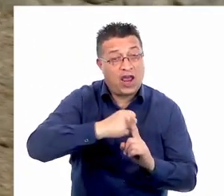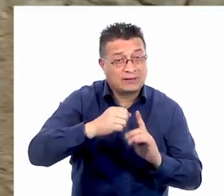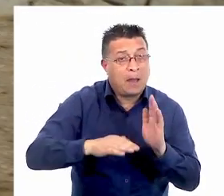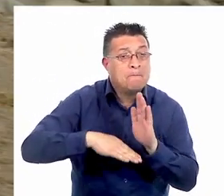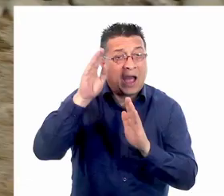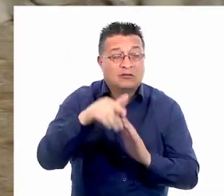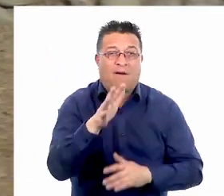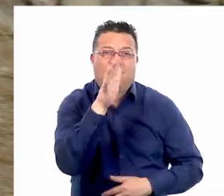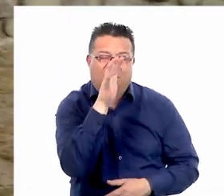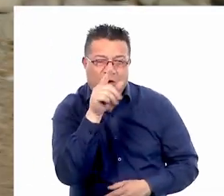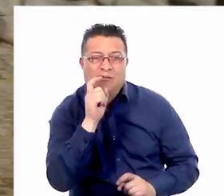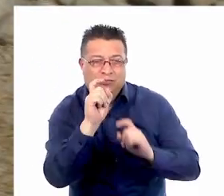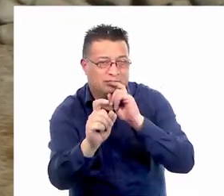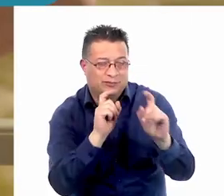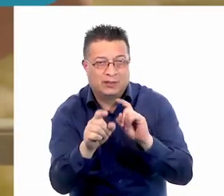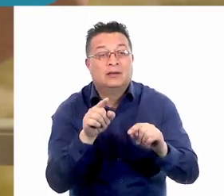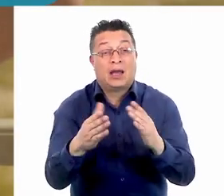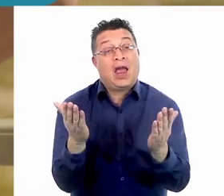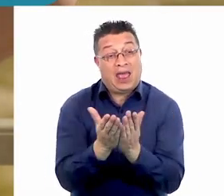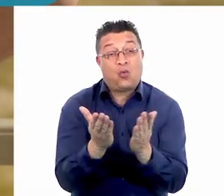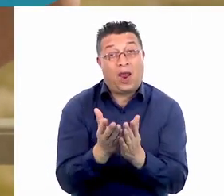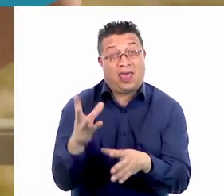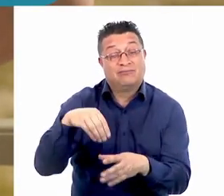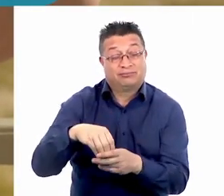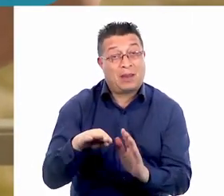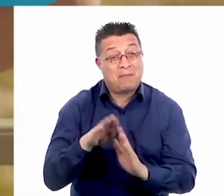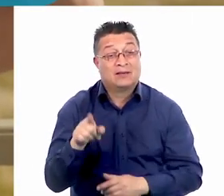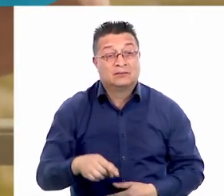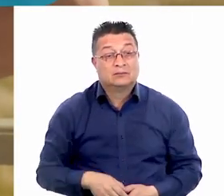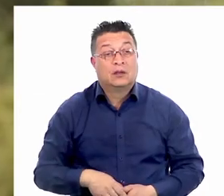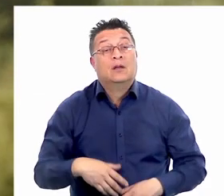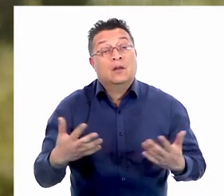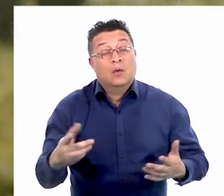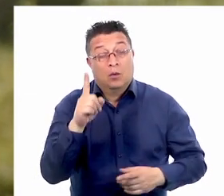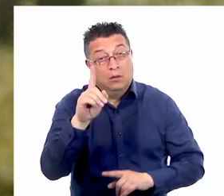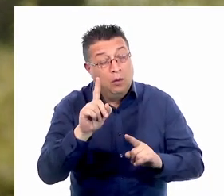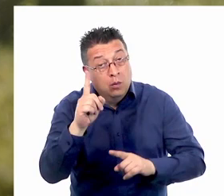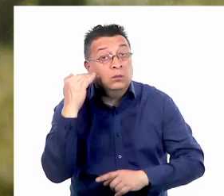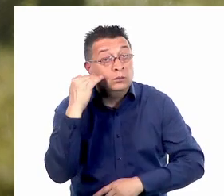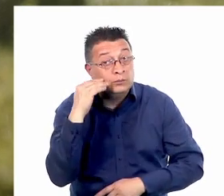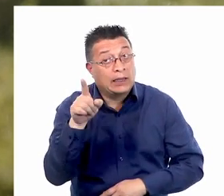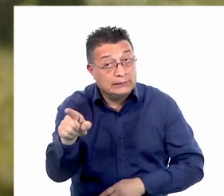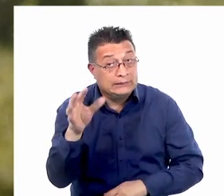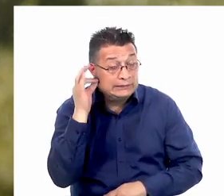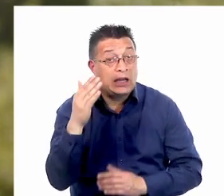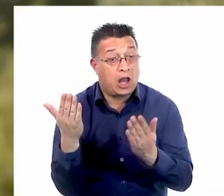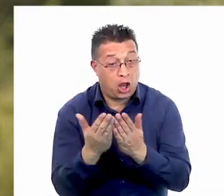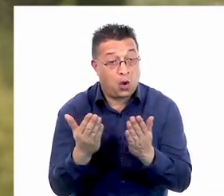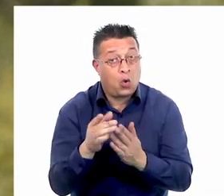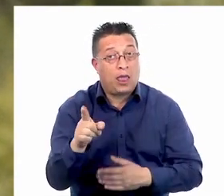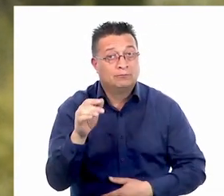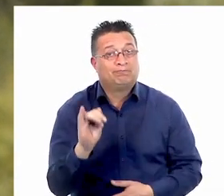de violencia que más se sufre es el bullying, como en las escuelas, más que nada. A una niña del